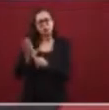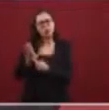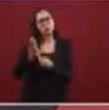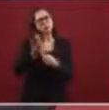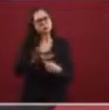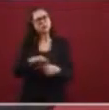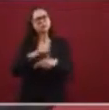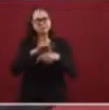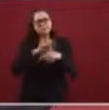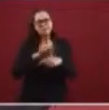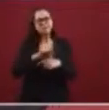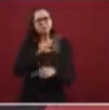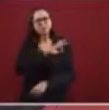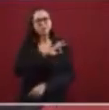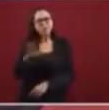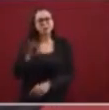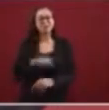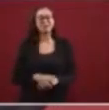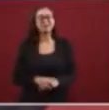los micrófonos.